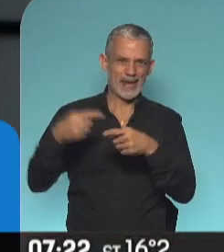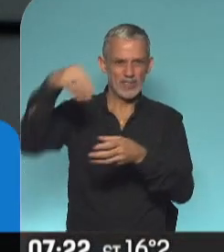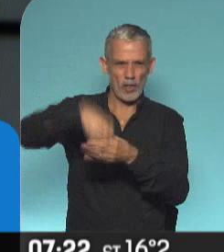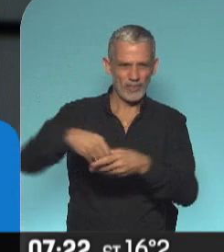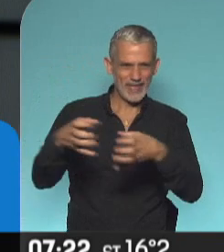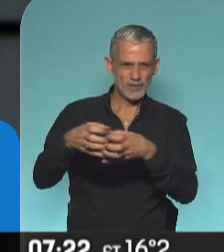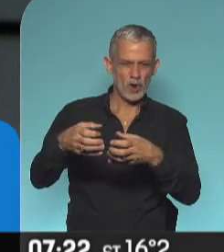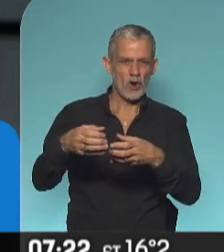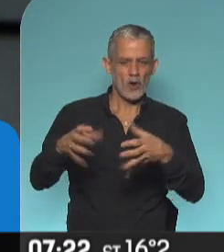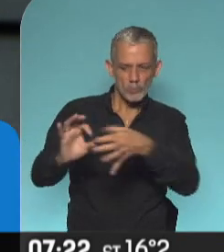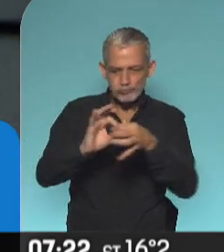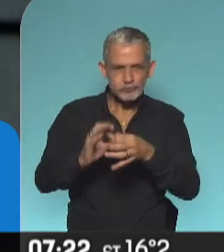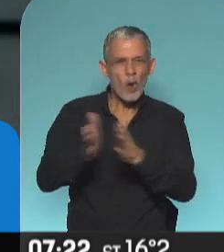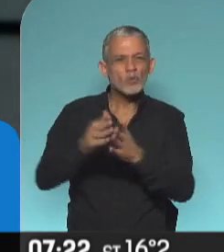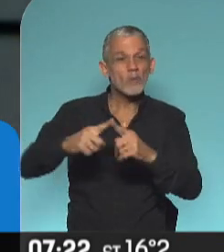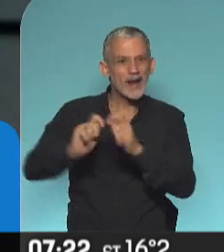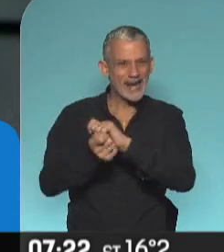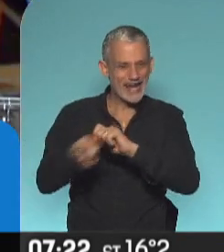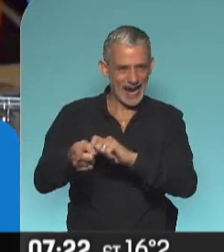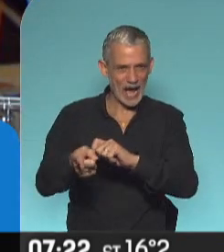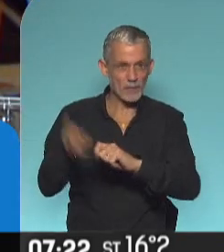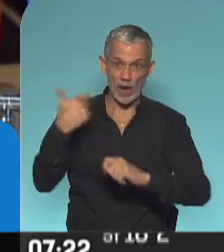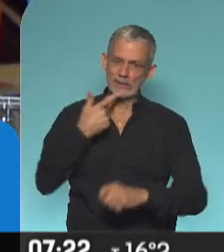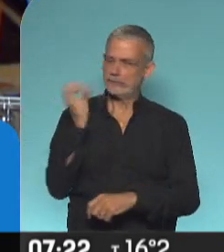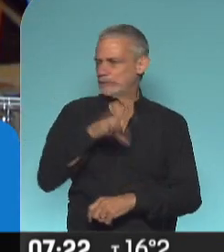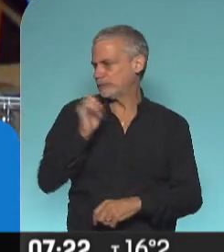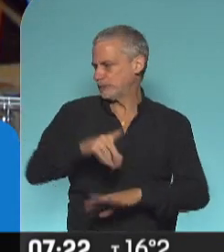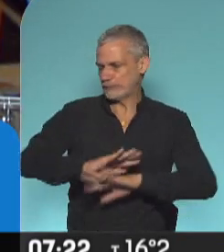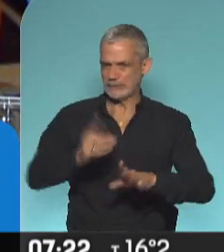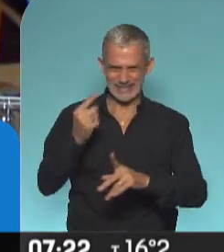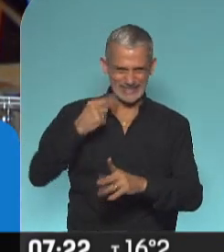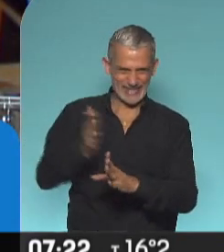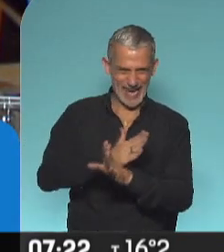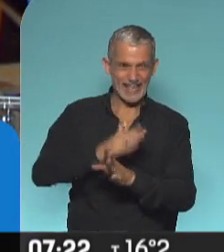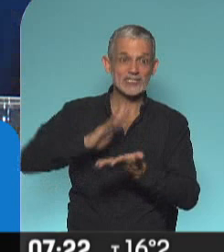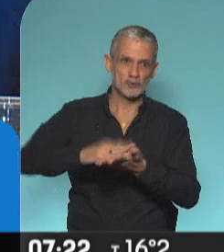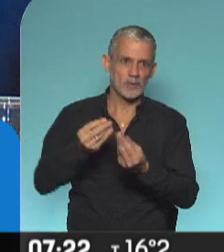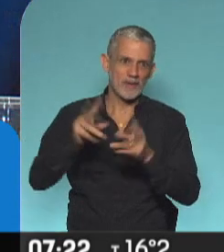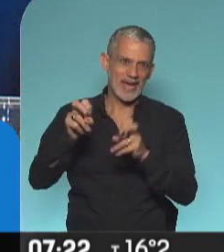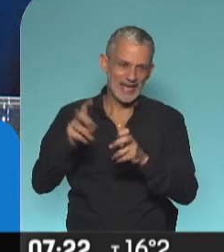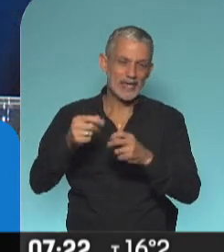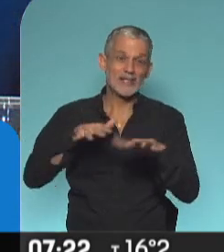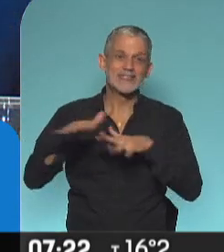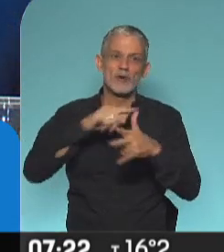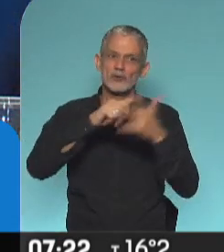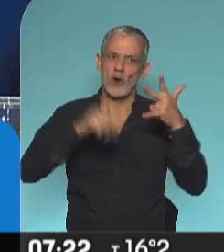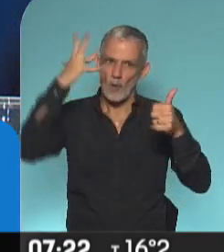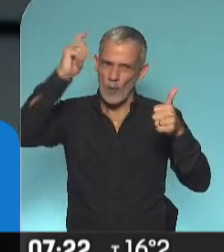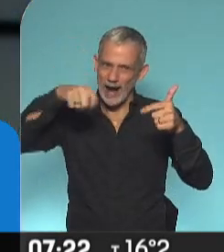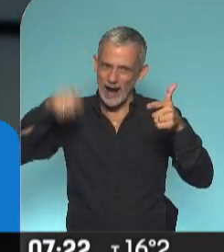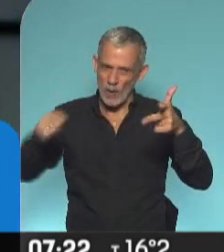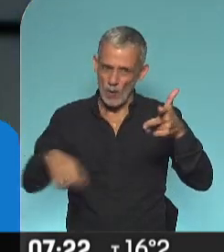integra la coalición Juntos por el Cambio. Había sido muy crítica, muy dura los días anteriores respecto justamente a la situación que atravesaban los 3 jueces,